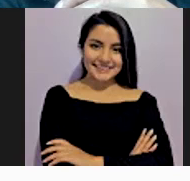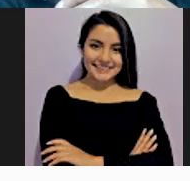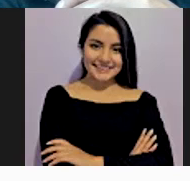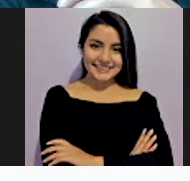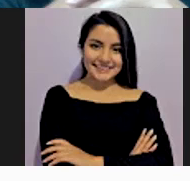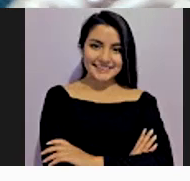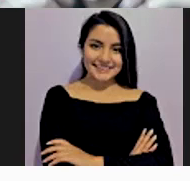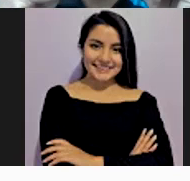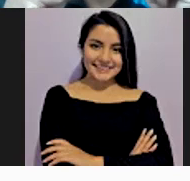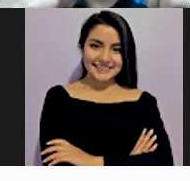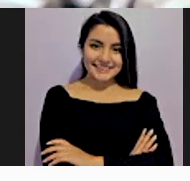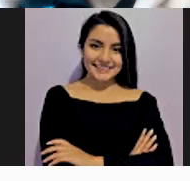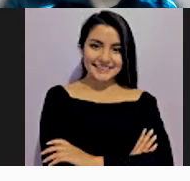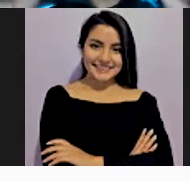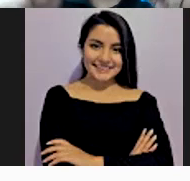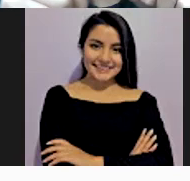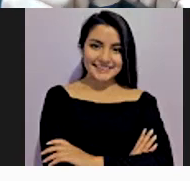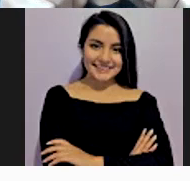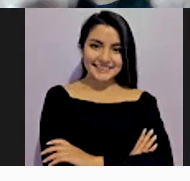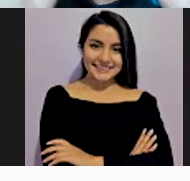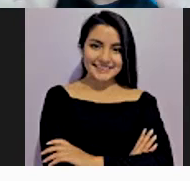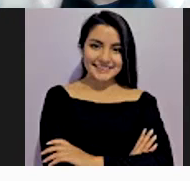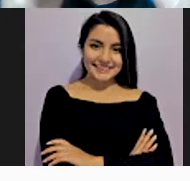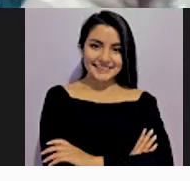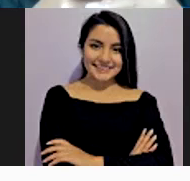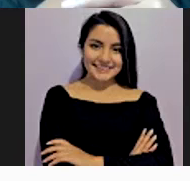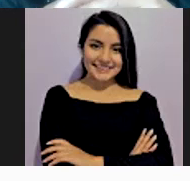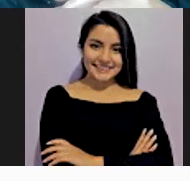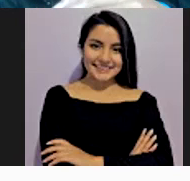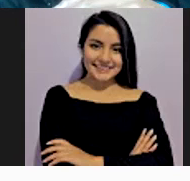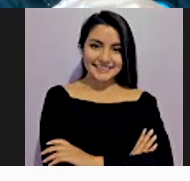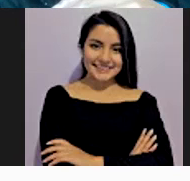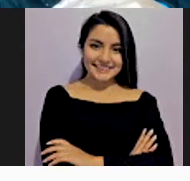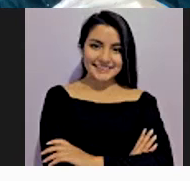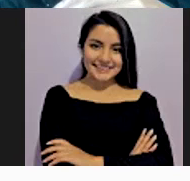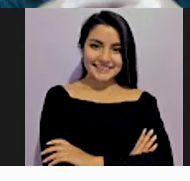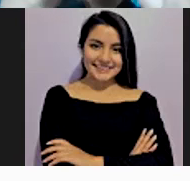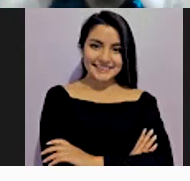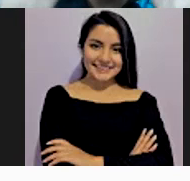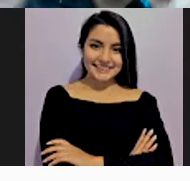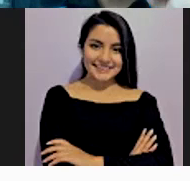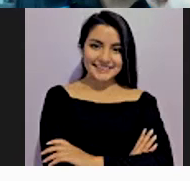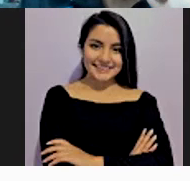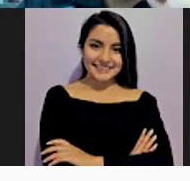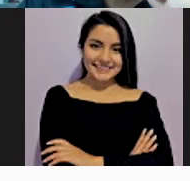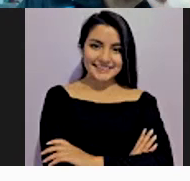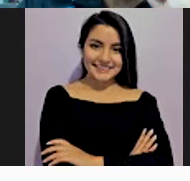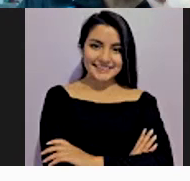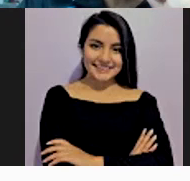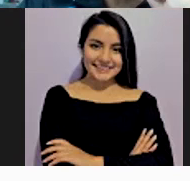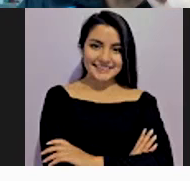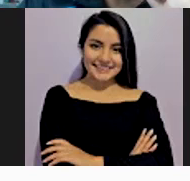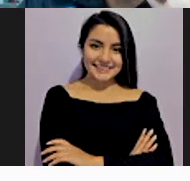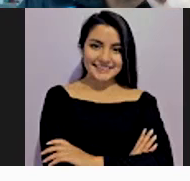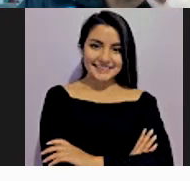sí, pero esas asunciones tienen que trabajarse para trabajar intrínsecamente en tramos cortos. Por eso, cuando usted diseña un